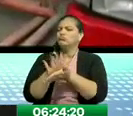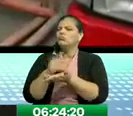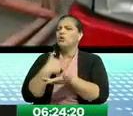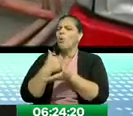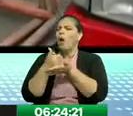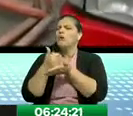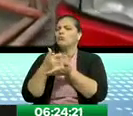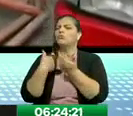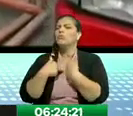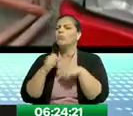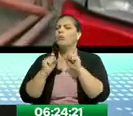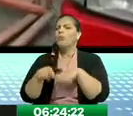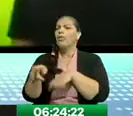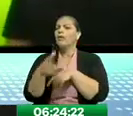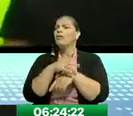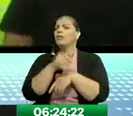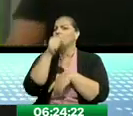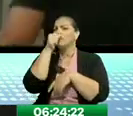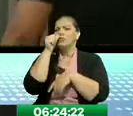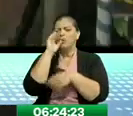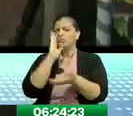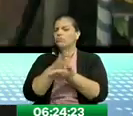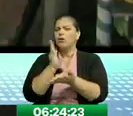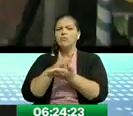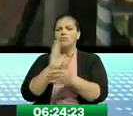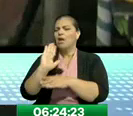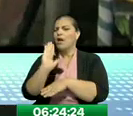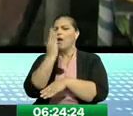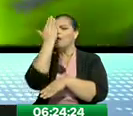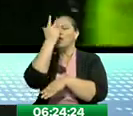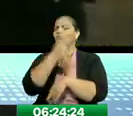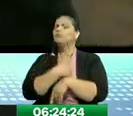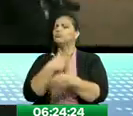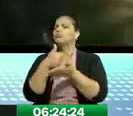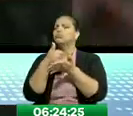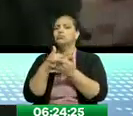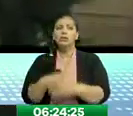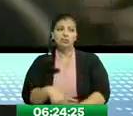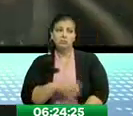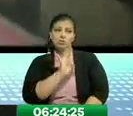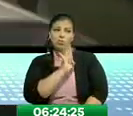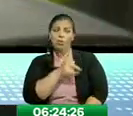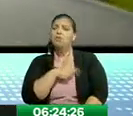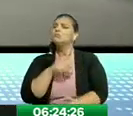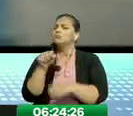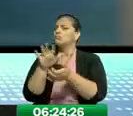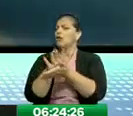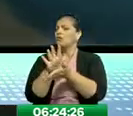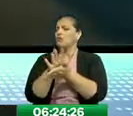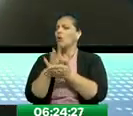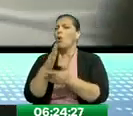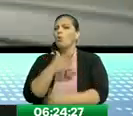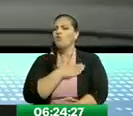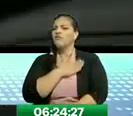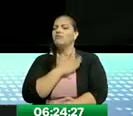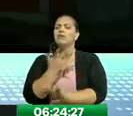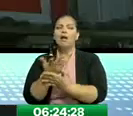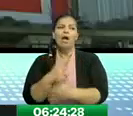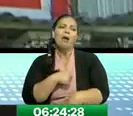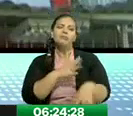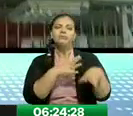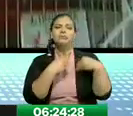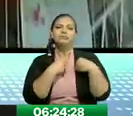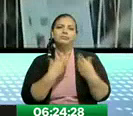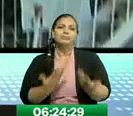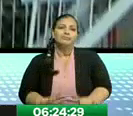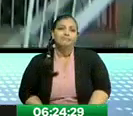manera que está prácticamente consumiéndose en este mundo tan perverso, tan malo que es el mundo de las drogas. Y obviamente dice, tú ya no